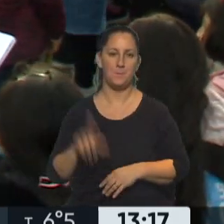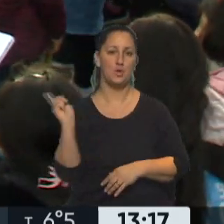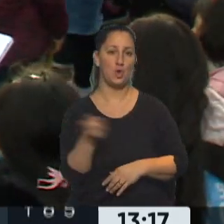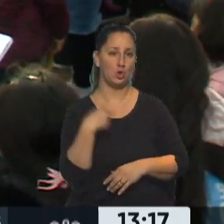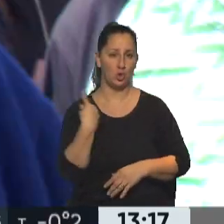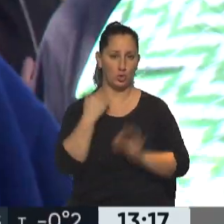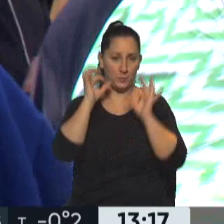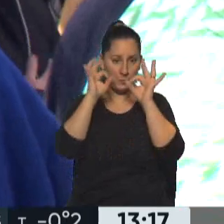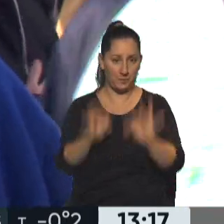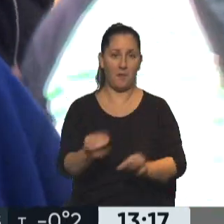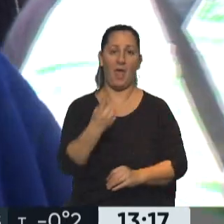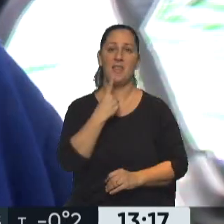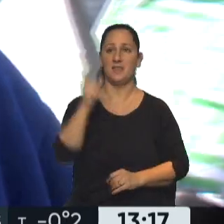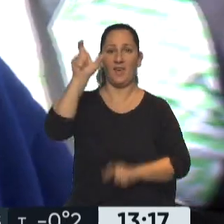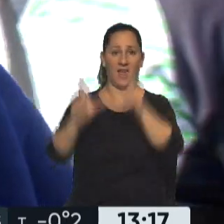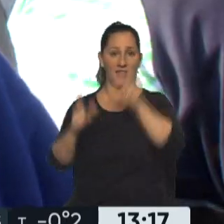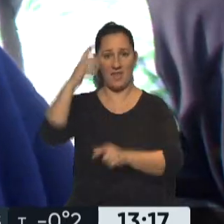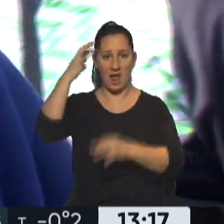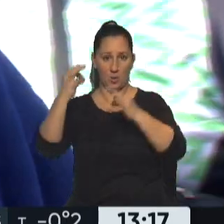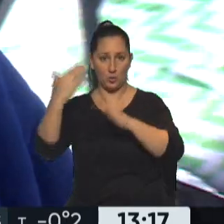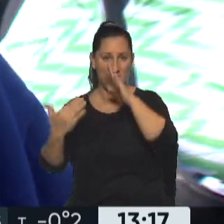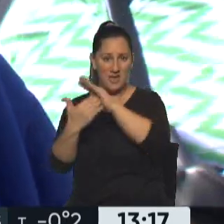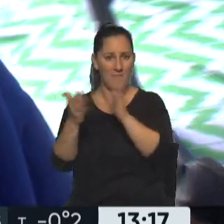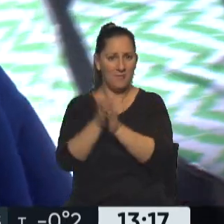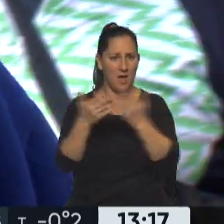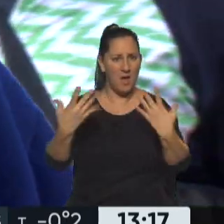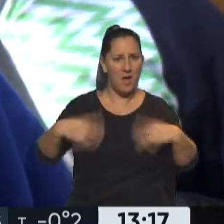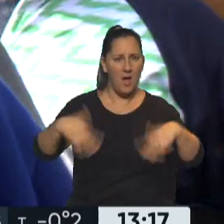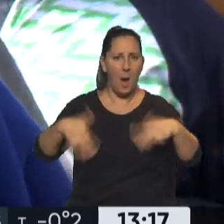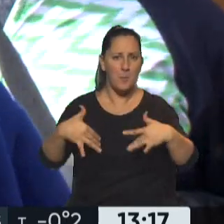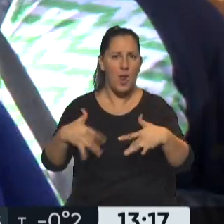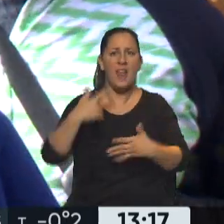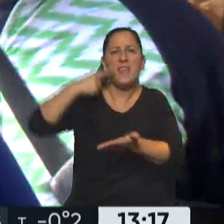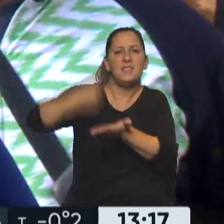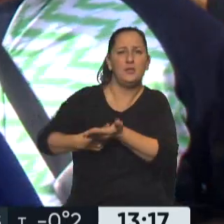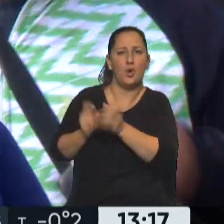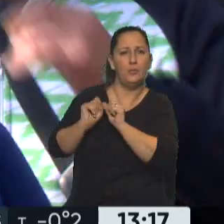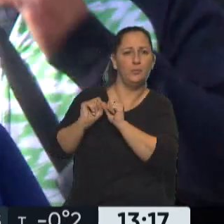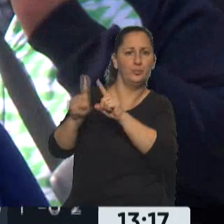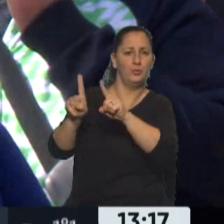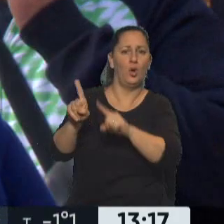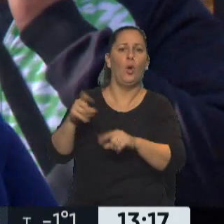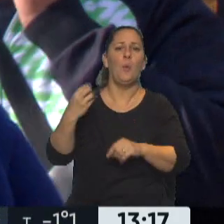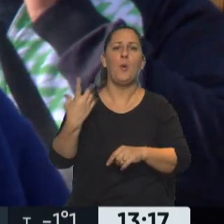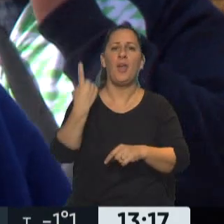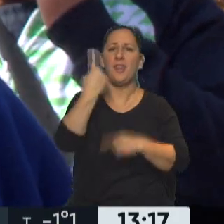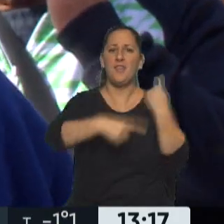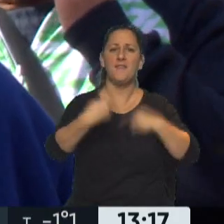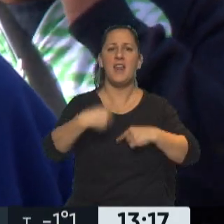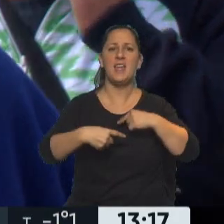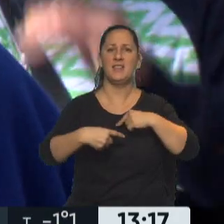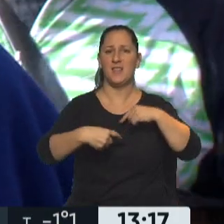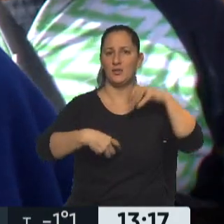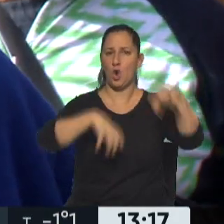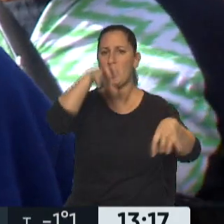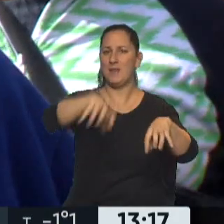decirle a los cortesanos que aceleren la decisión que tienen que tomar, porque ya distintos organismos internacionales